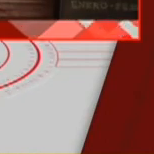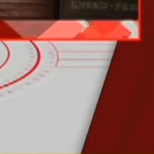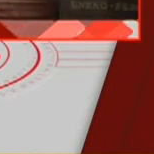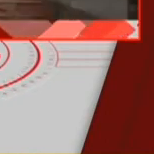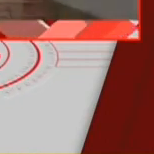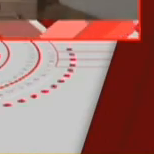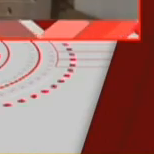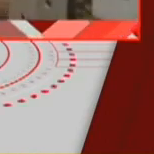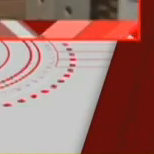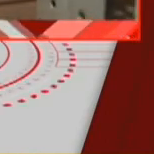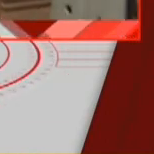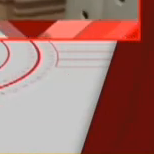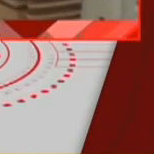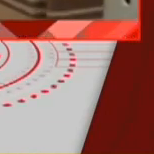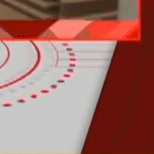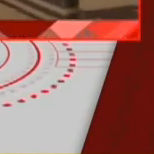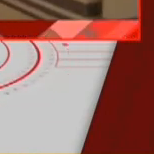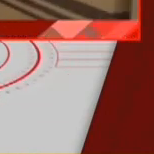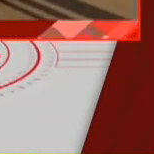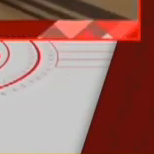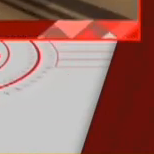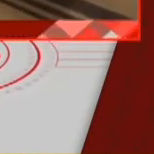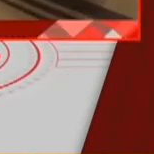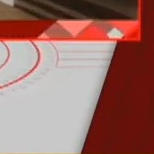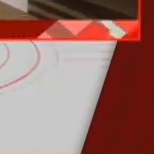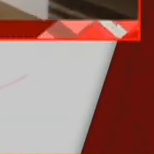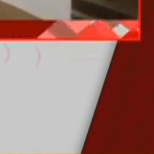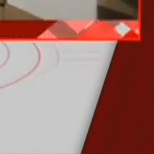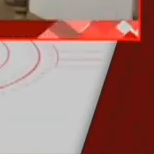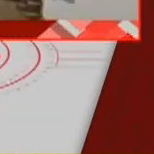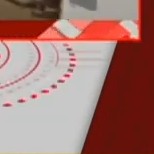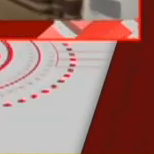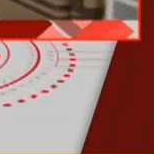de investigación, periodistas, académicos, procuradores de